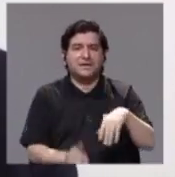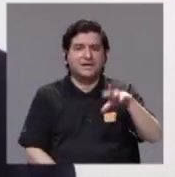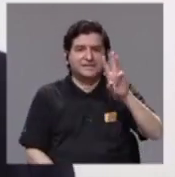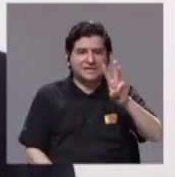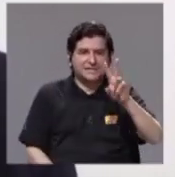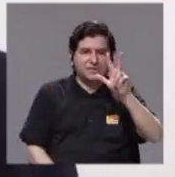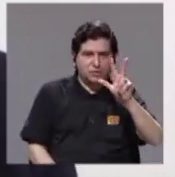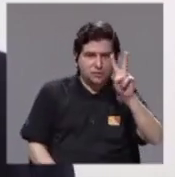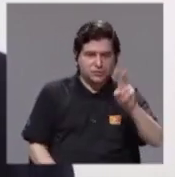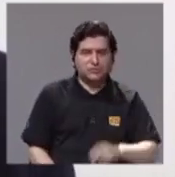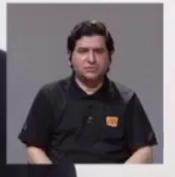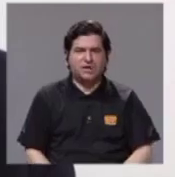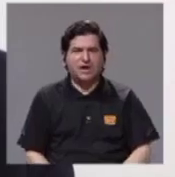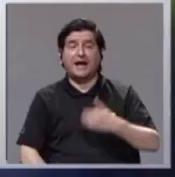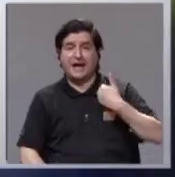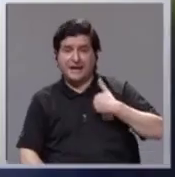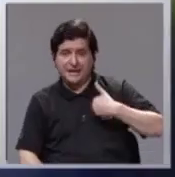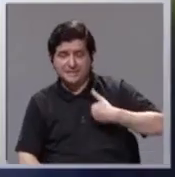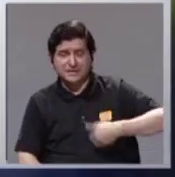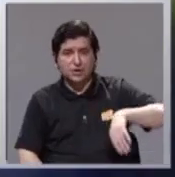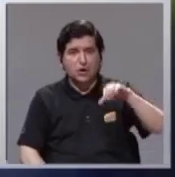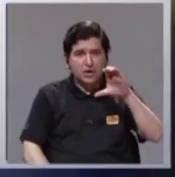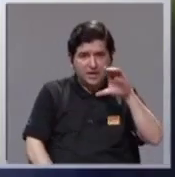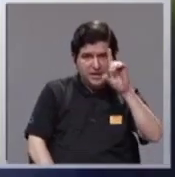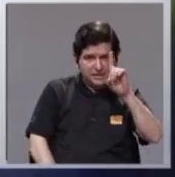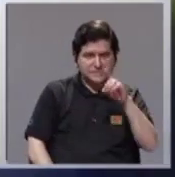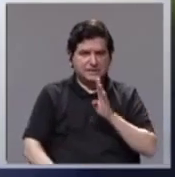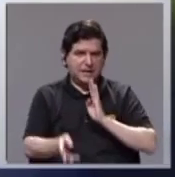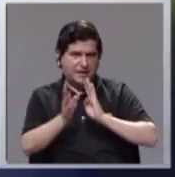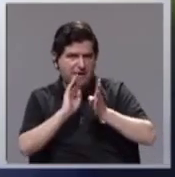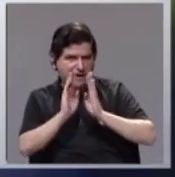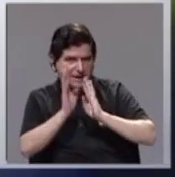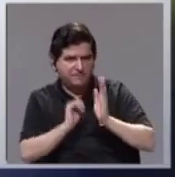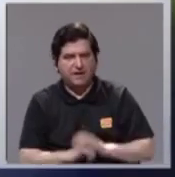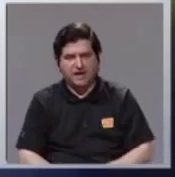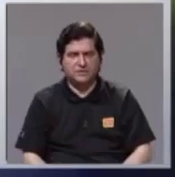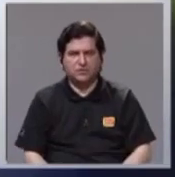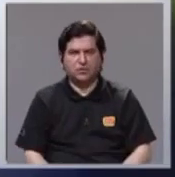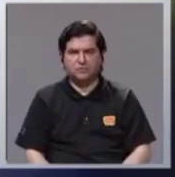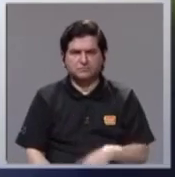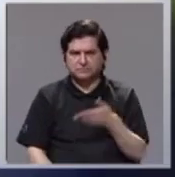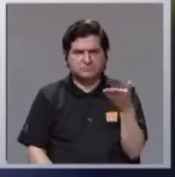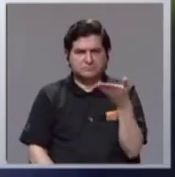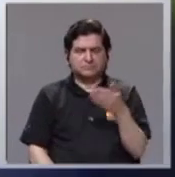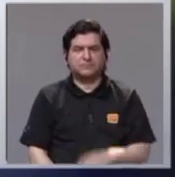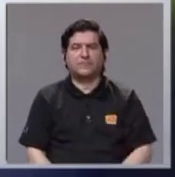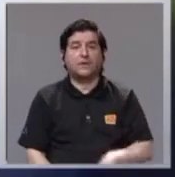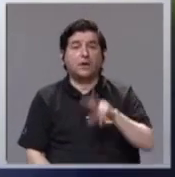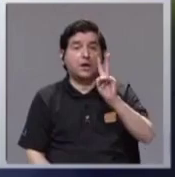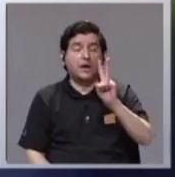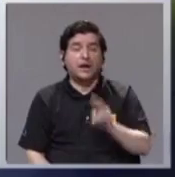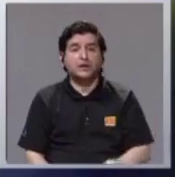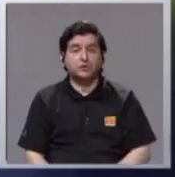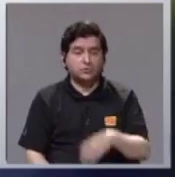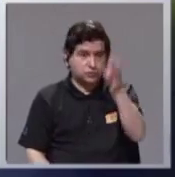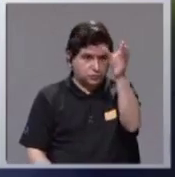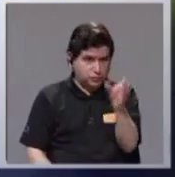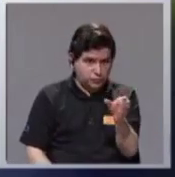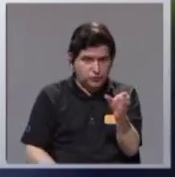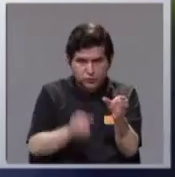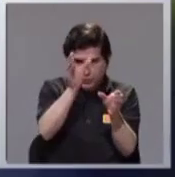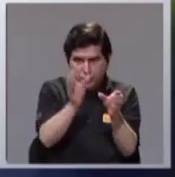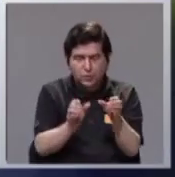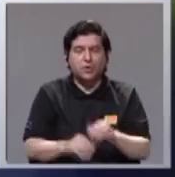posteriormente, en 1632. Estaba, don Cristián, usted conversando de los